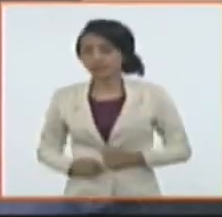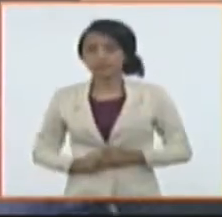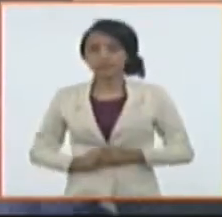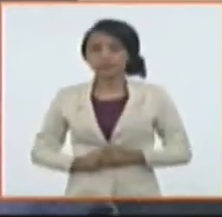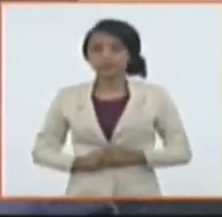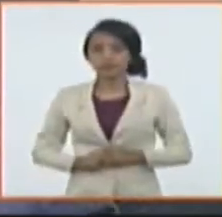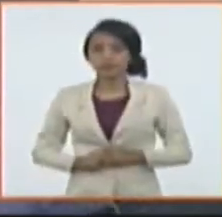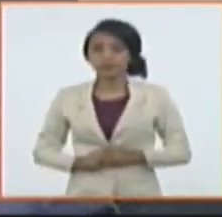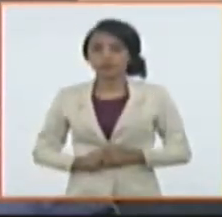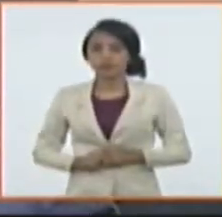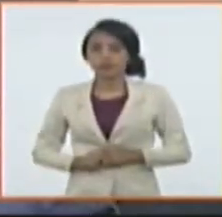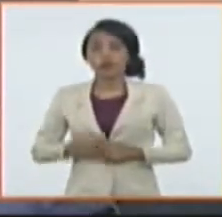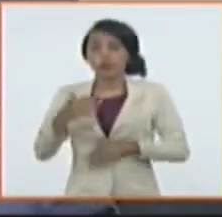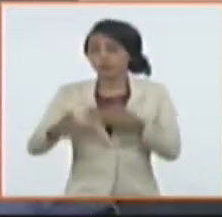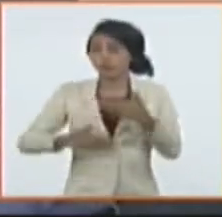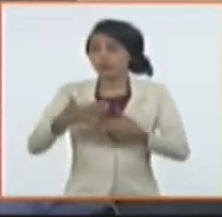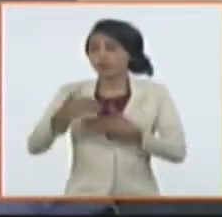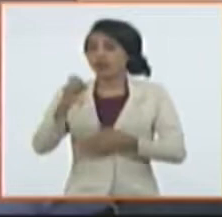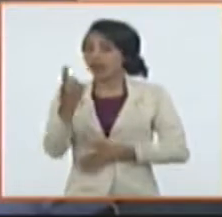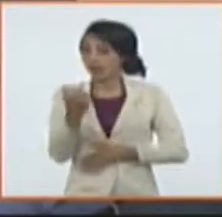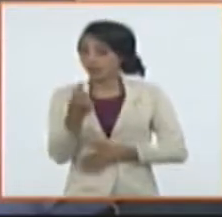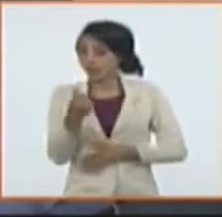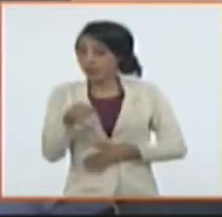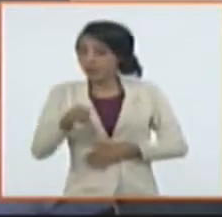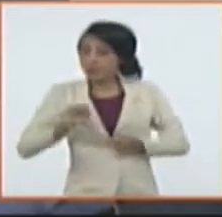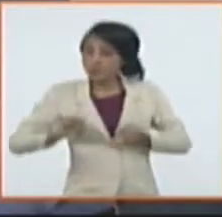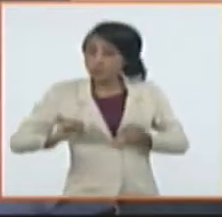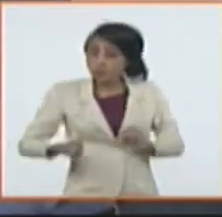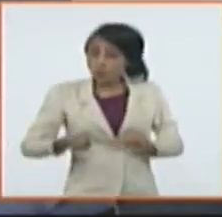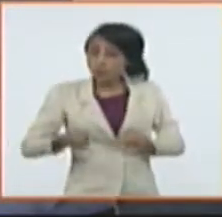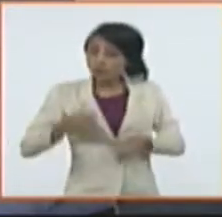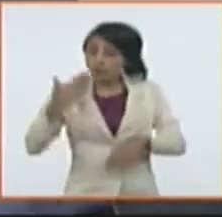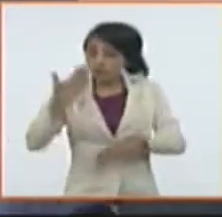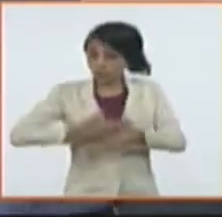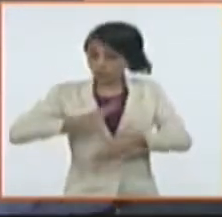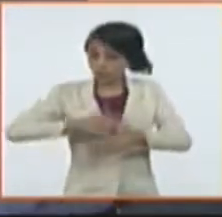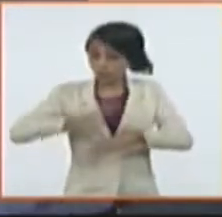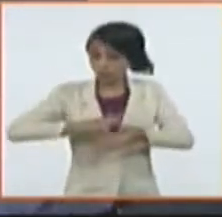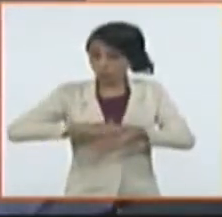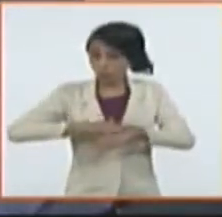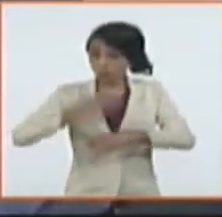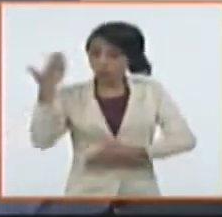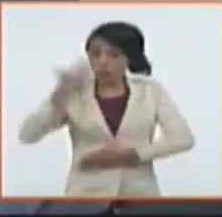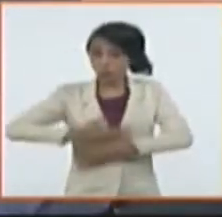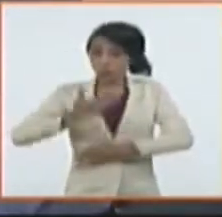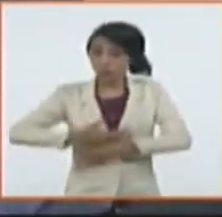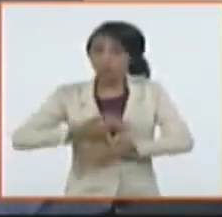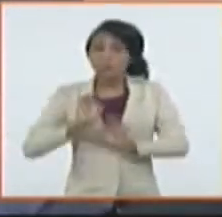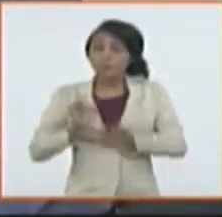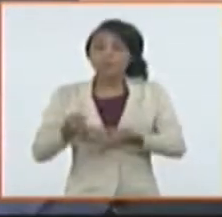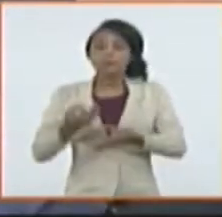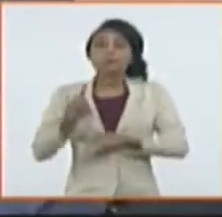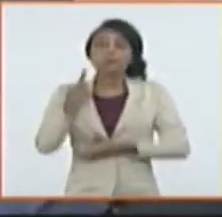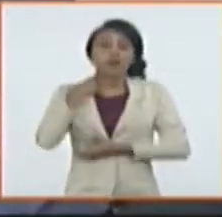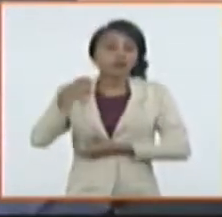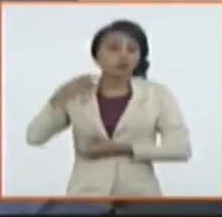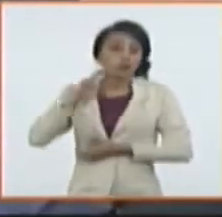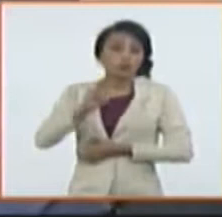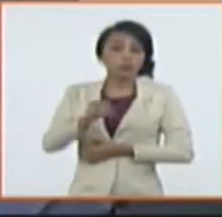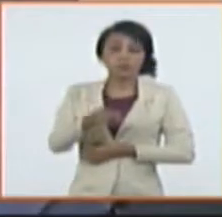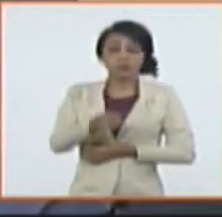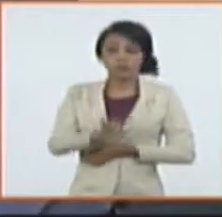persecución financiera recrudecida, en la segunda mitad del 2019, que fue cuando hablamos de la coyuntura y tuvimos que tomar un grupo de